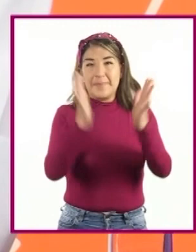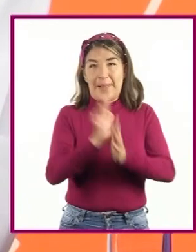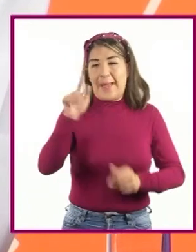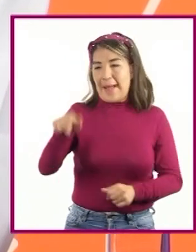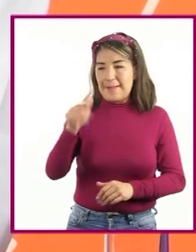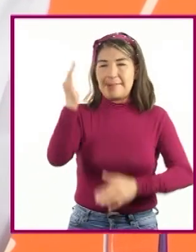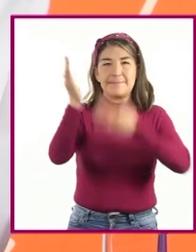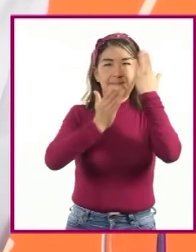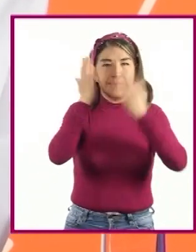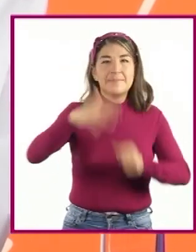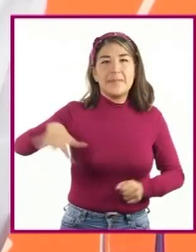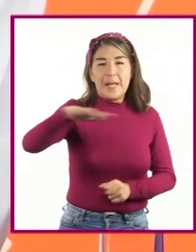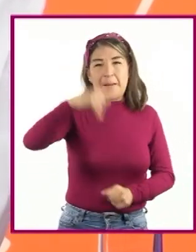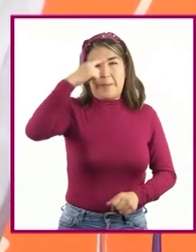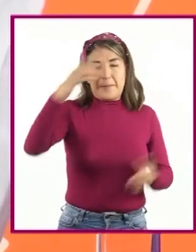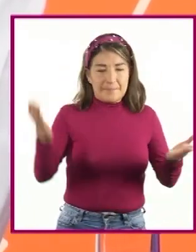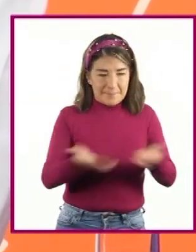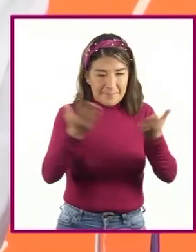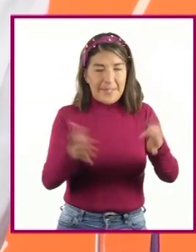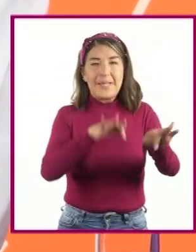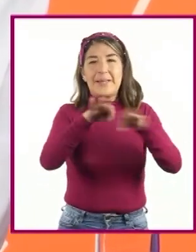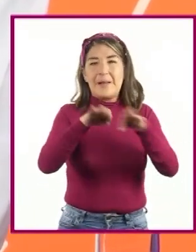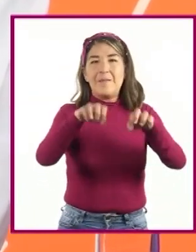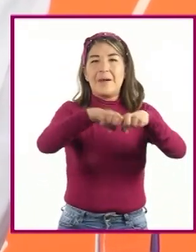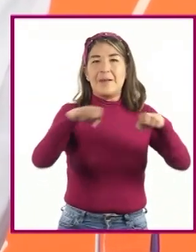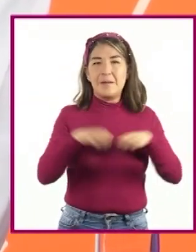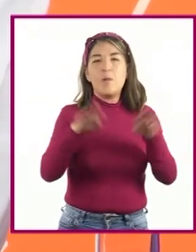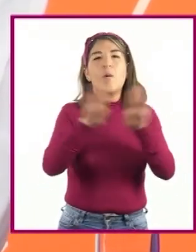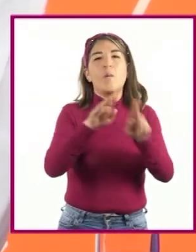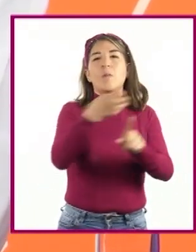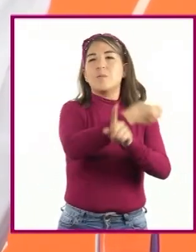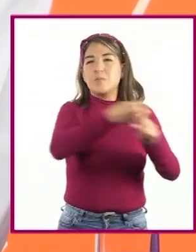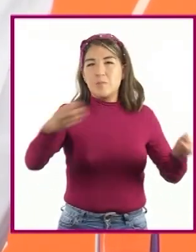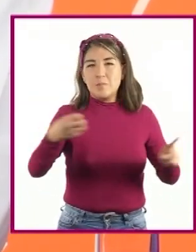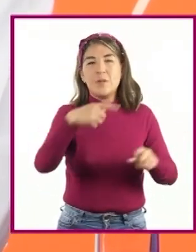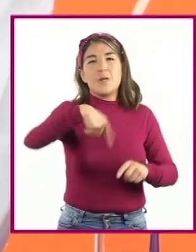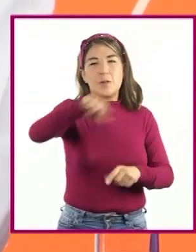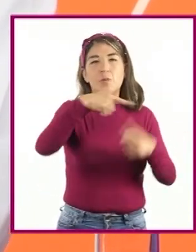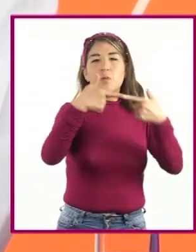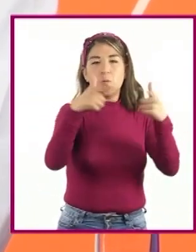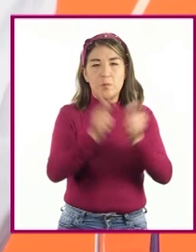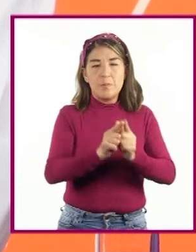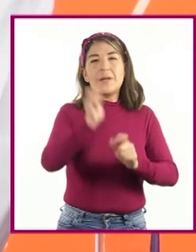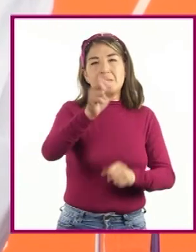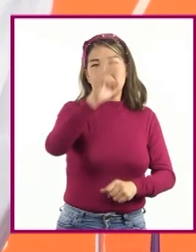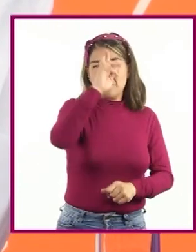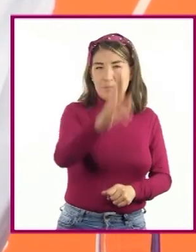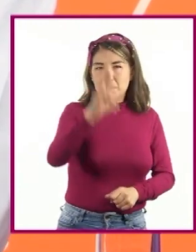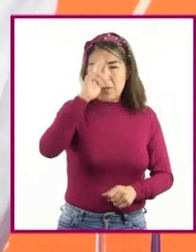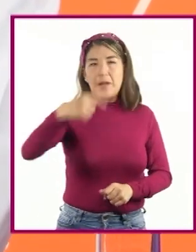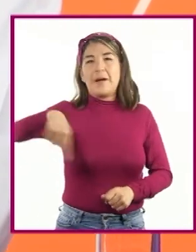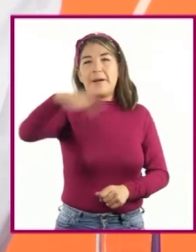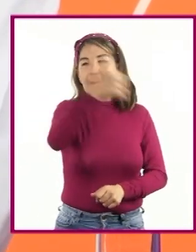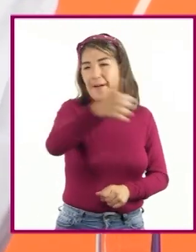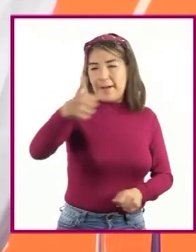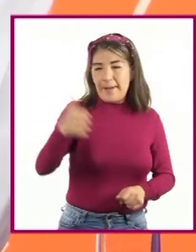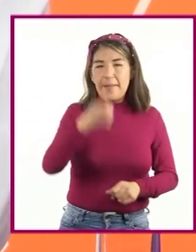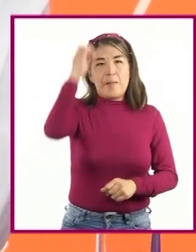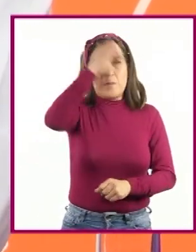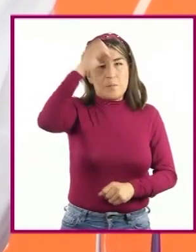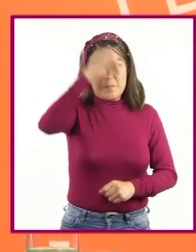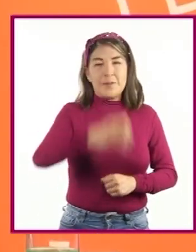estudiante, impulsa el trabajo en equipo y la organización grupal y estimula el respeto por las opiniones ajenas.